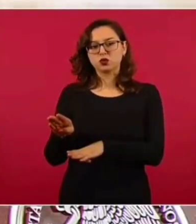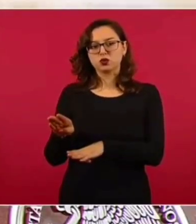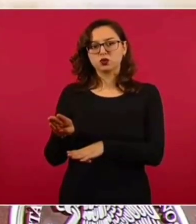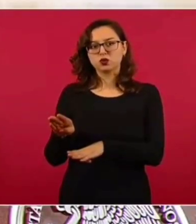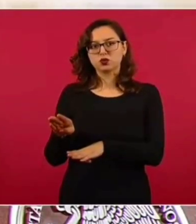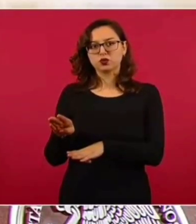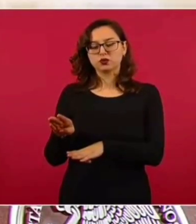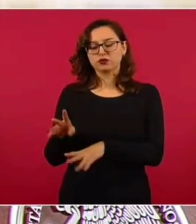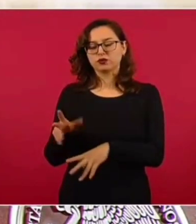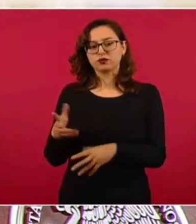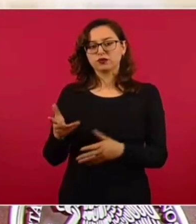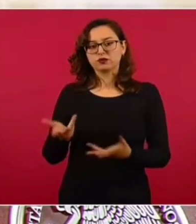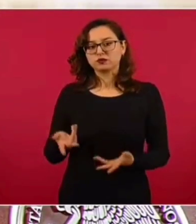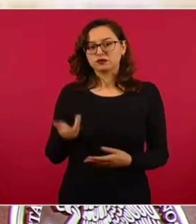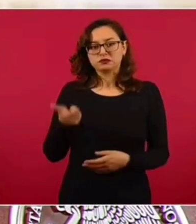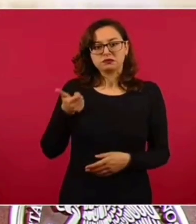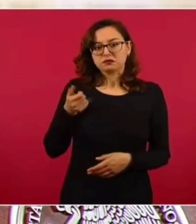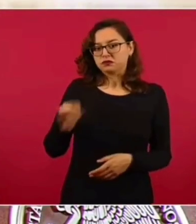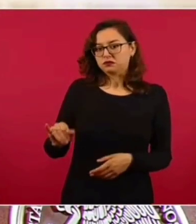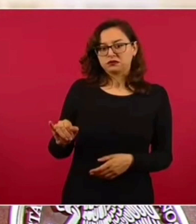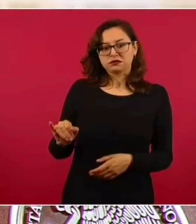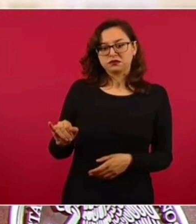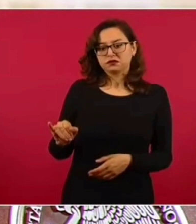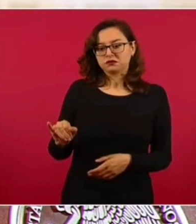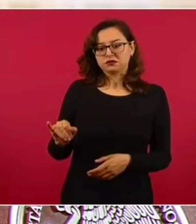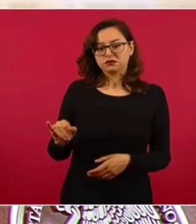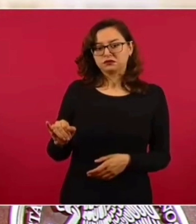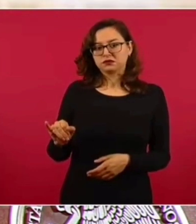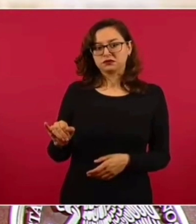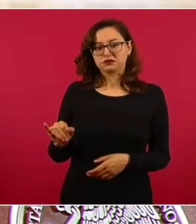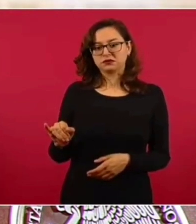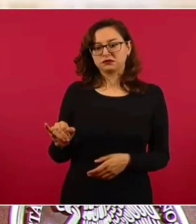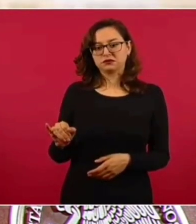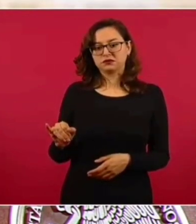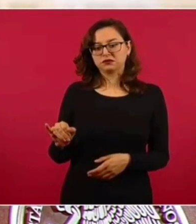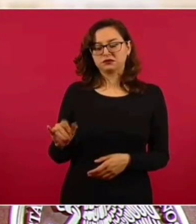pero es una persona